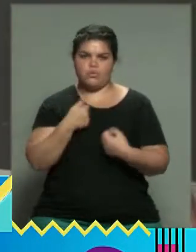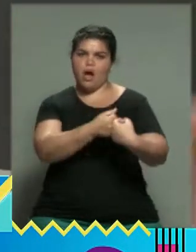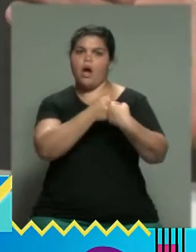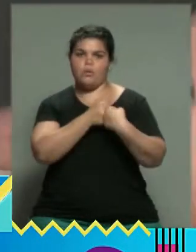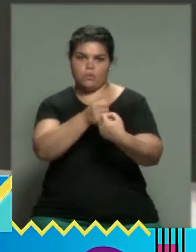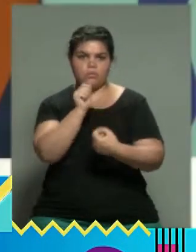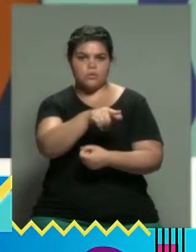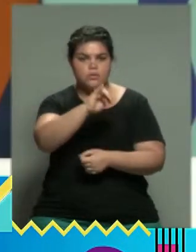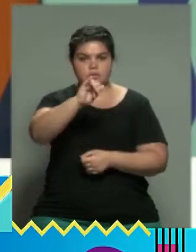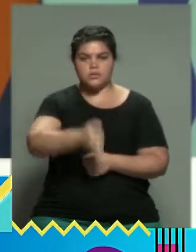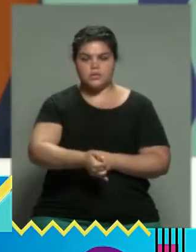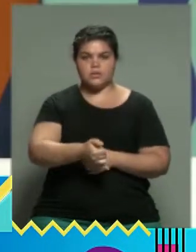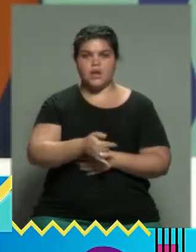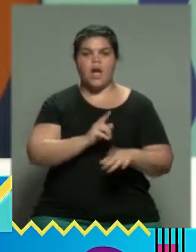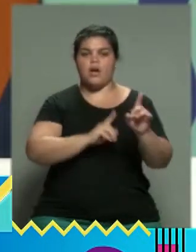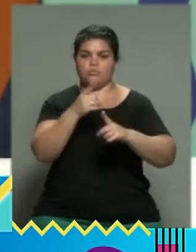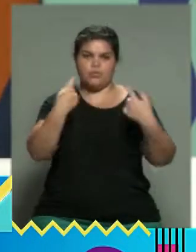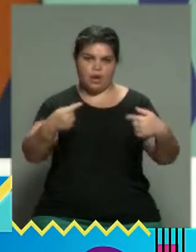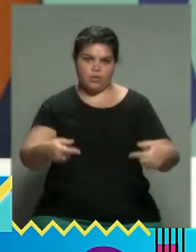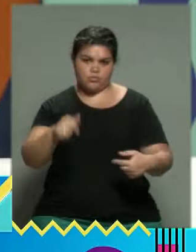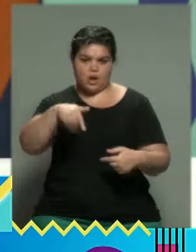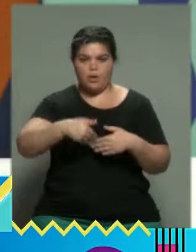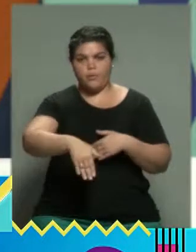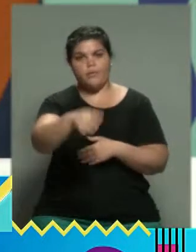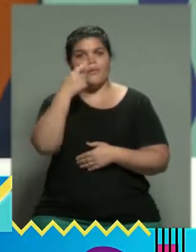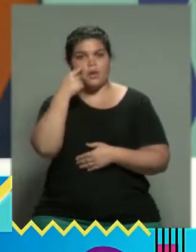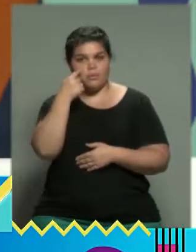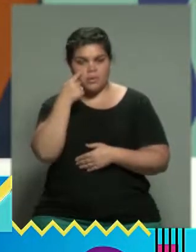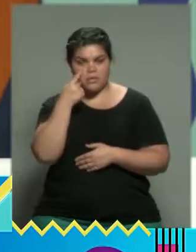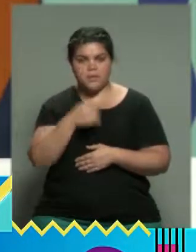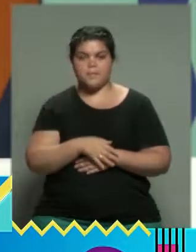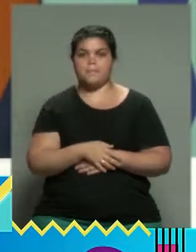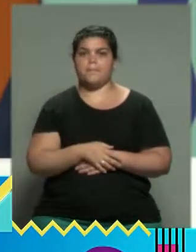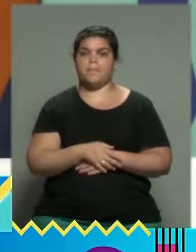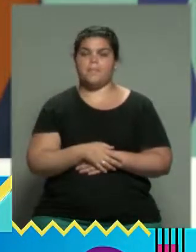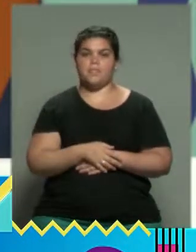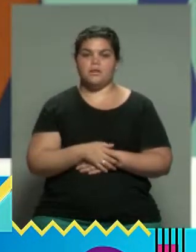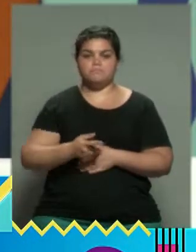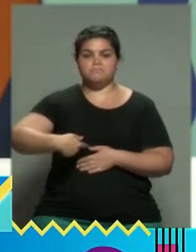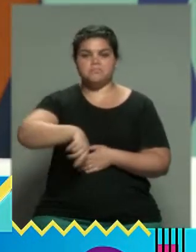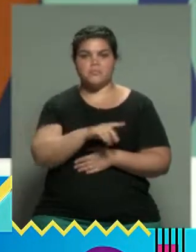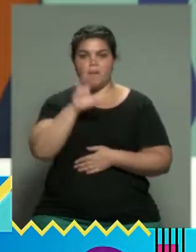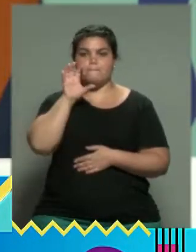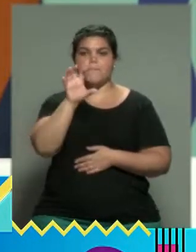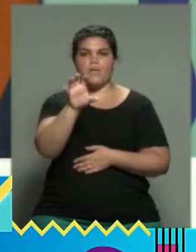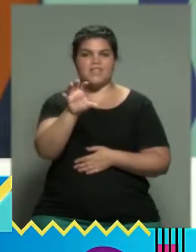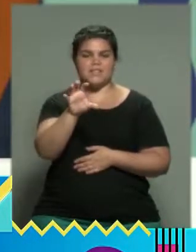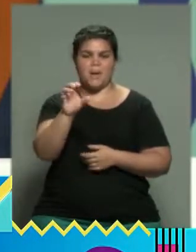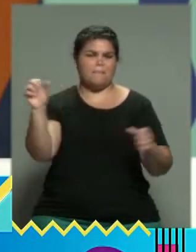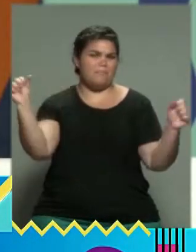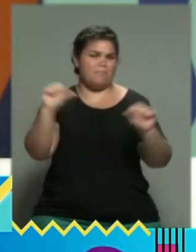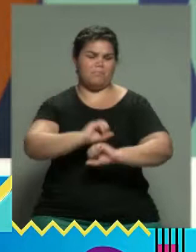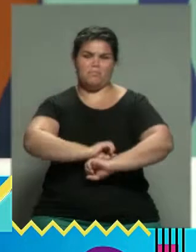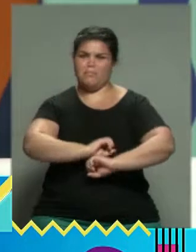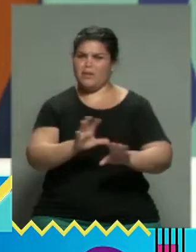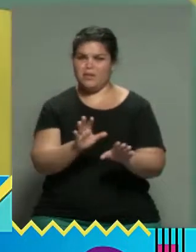respecto a algunas situaciones que se están dando, pero nosotros encontramos una provincia realmente quebrada. ¿Y es